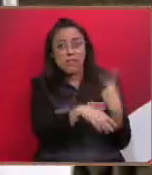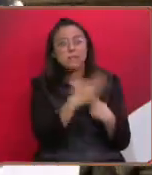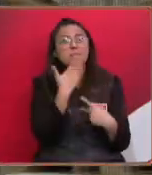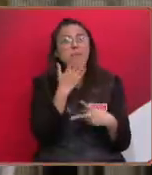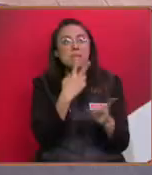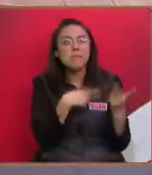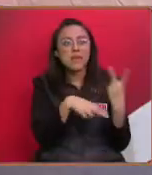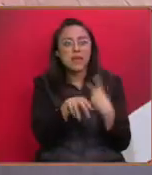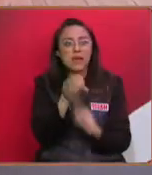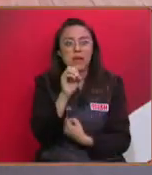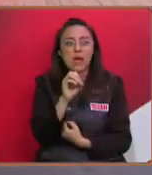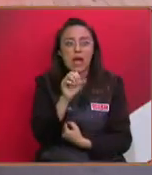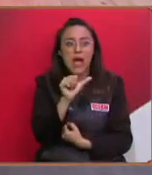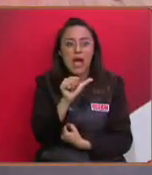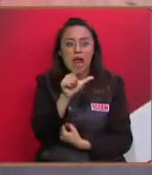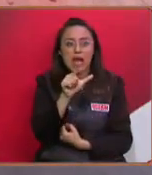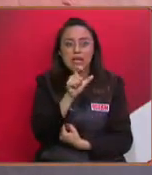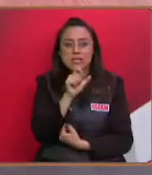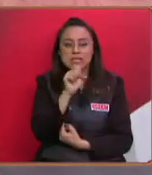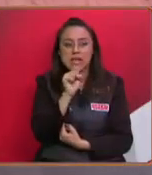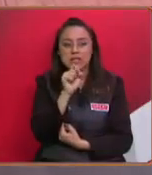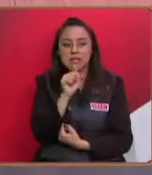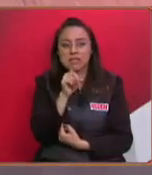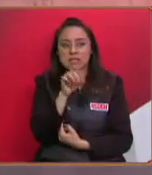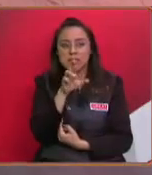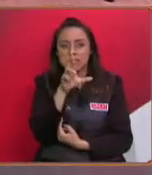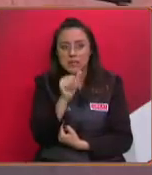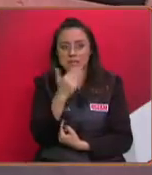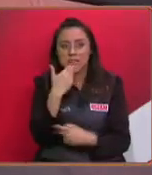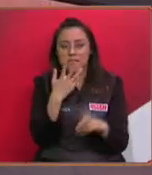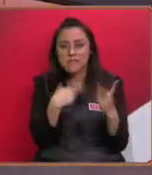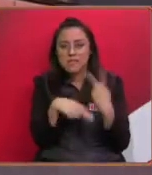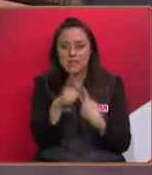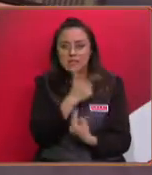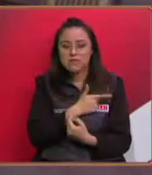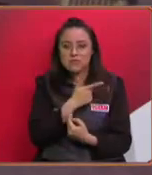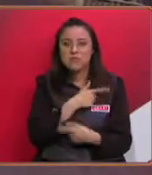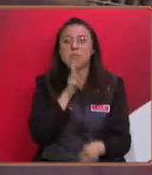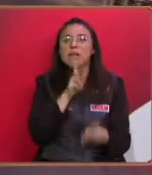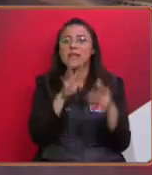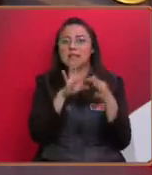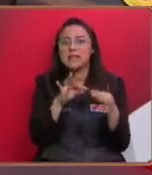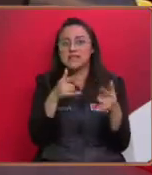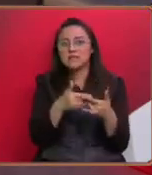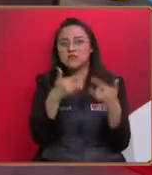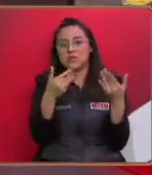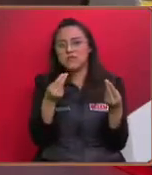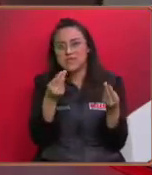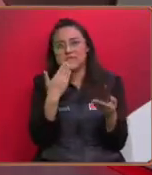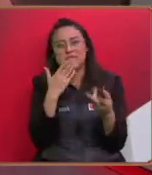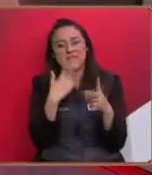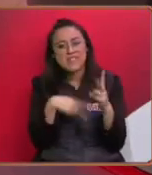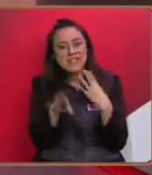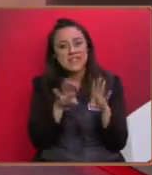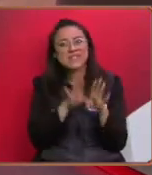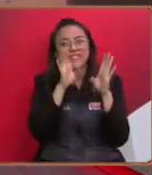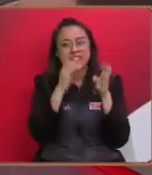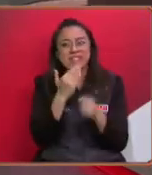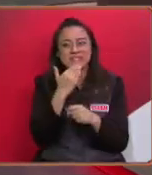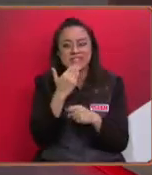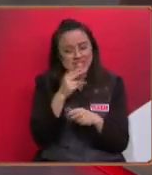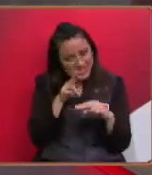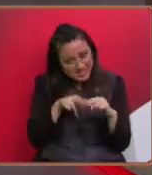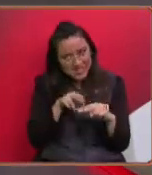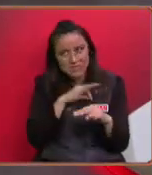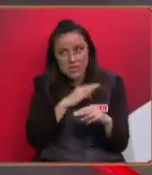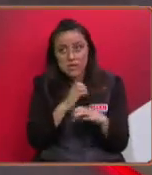Te doy la más cordial bienvenida. Alexandra, ¿cómo estás? Bienvenida, qué gusto tenerte aquí. Igualmente. Oye, que contigo tengo que platicar una cantidad de historias tremenda. Bienvenida, ¿cómo estás? ¿Bien? Bien, estás en